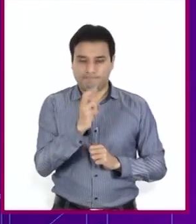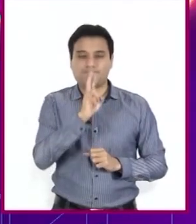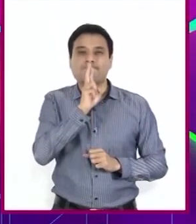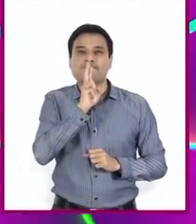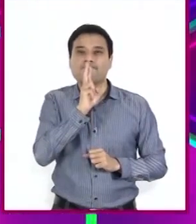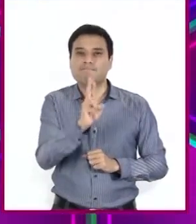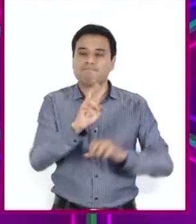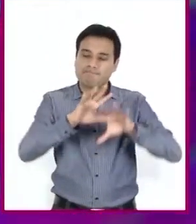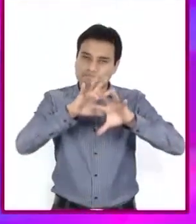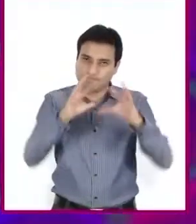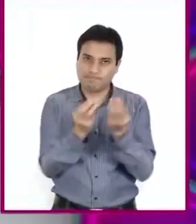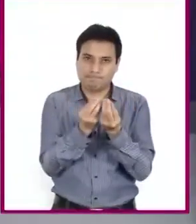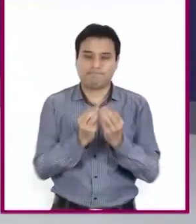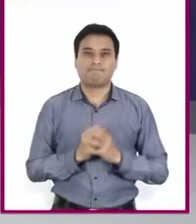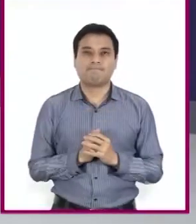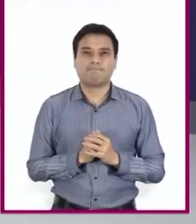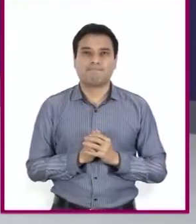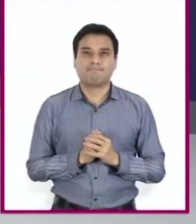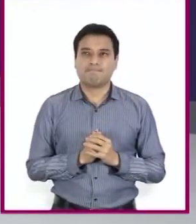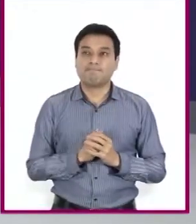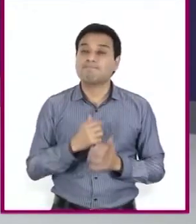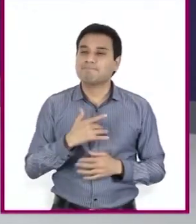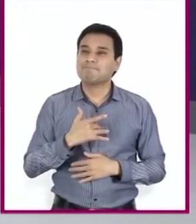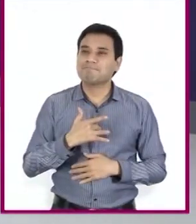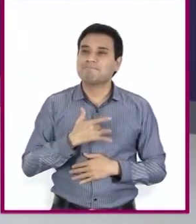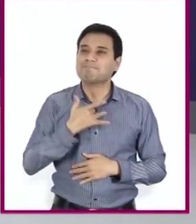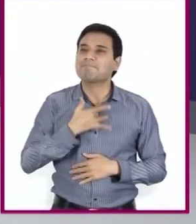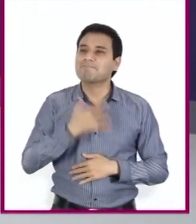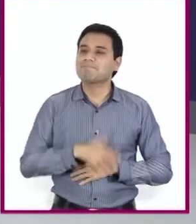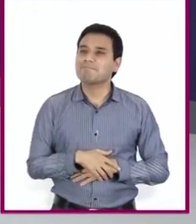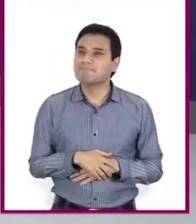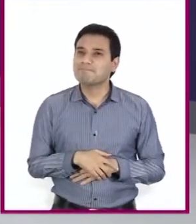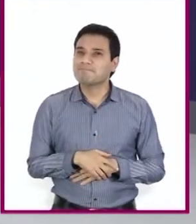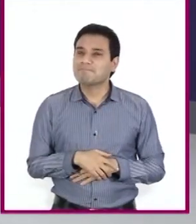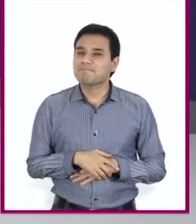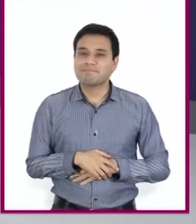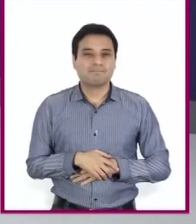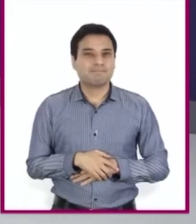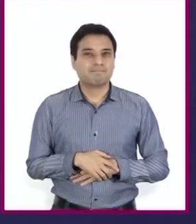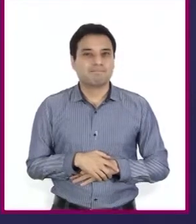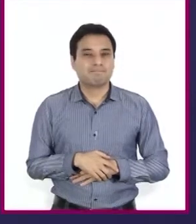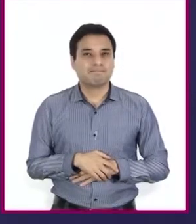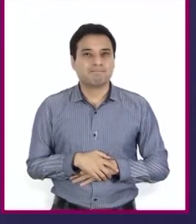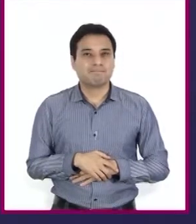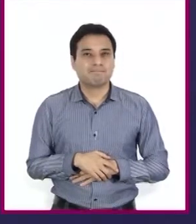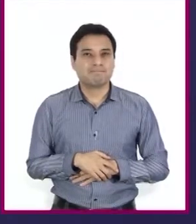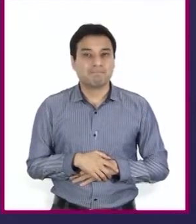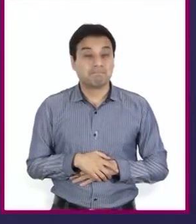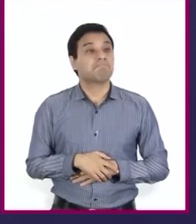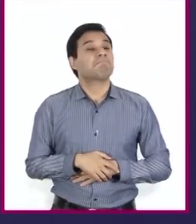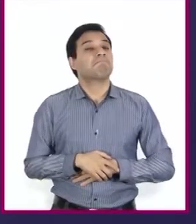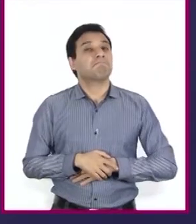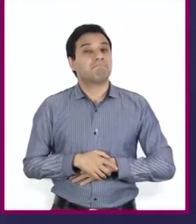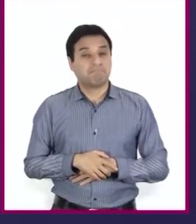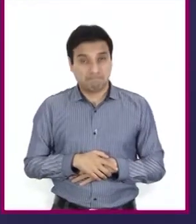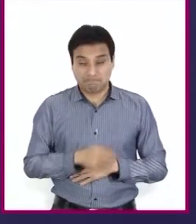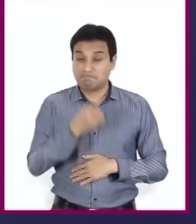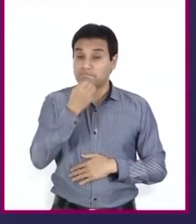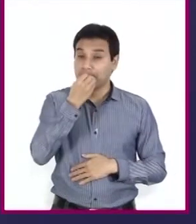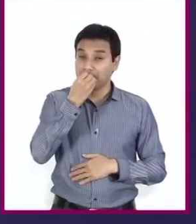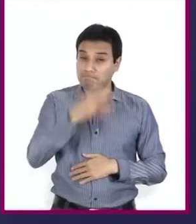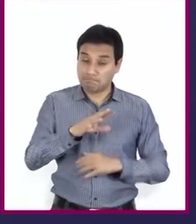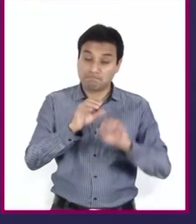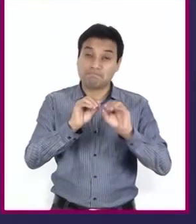de segmentos. ¿Qué te pareció esta sucesión de figuras con segmentos? Me pareció clara,